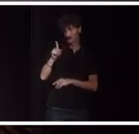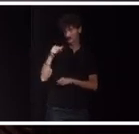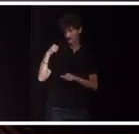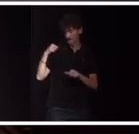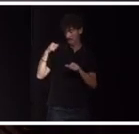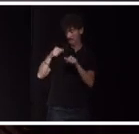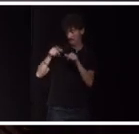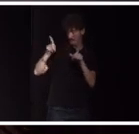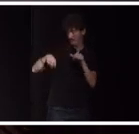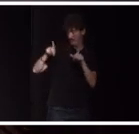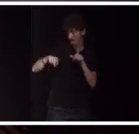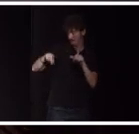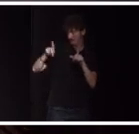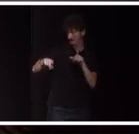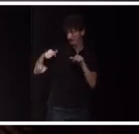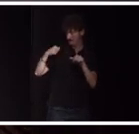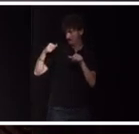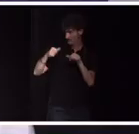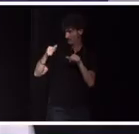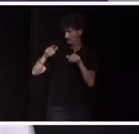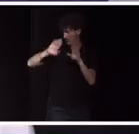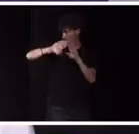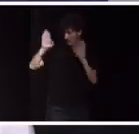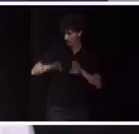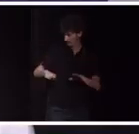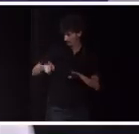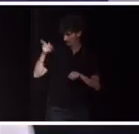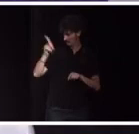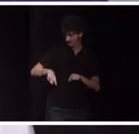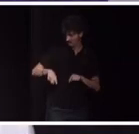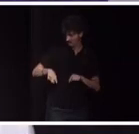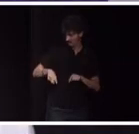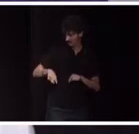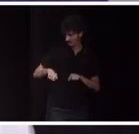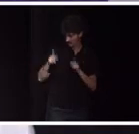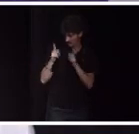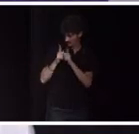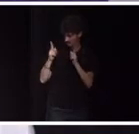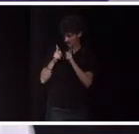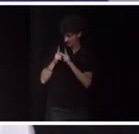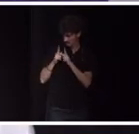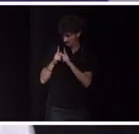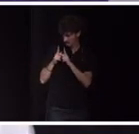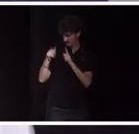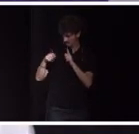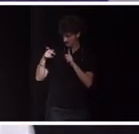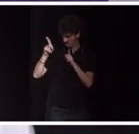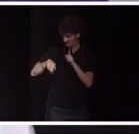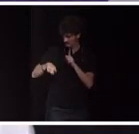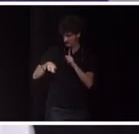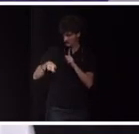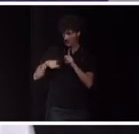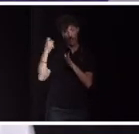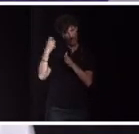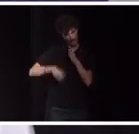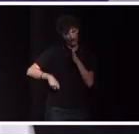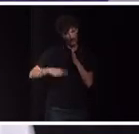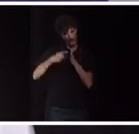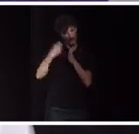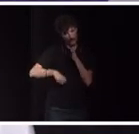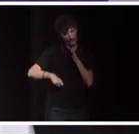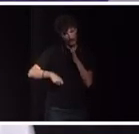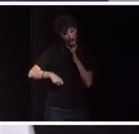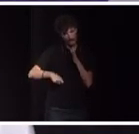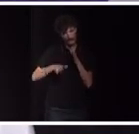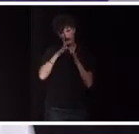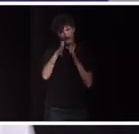meses, este último mes en concreto, pero lo ampliaría más, pero este último mes ha sido muy duro con lo que ha